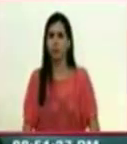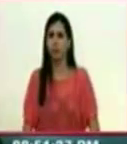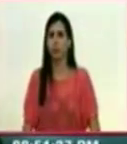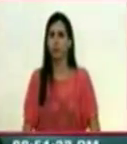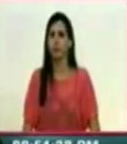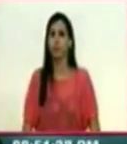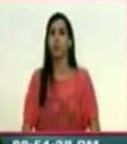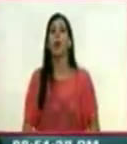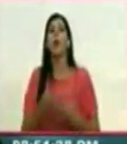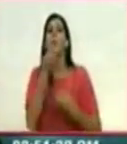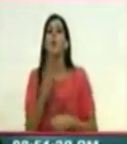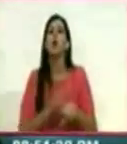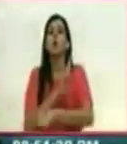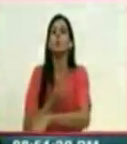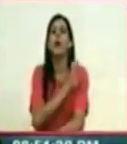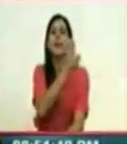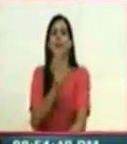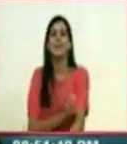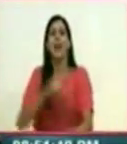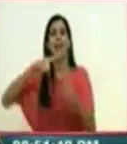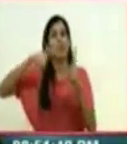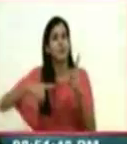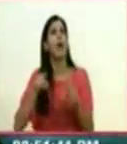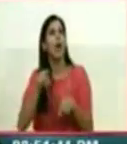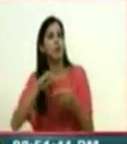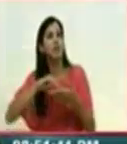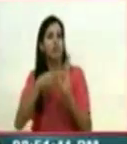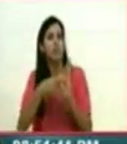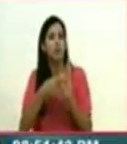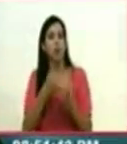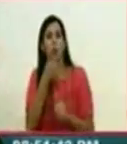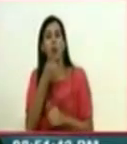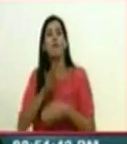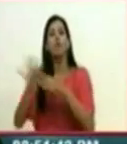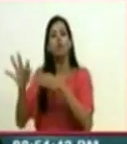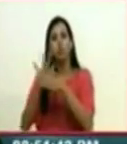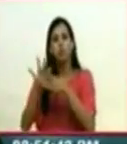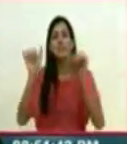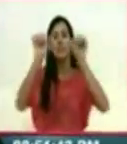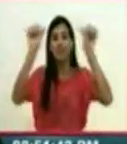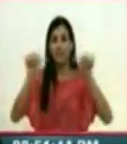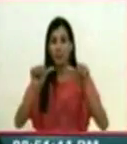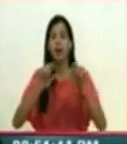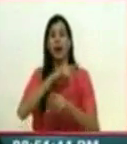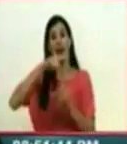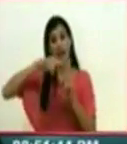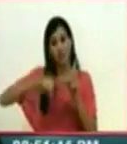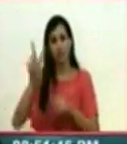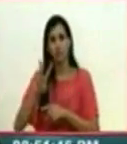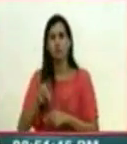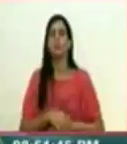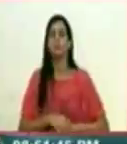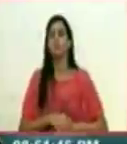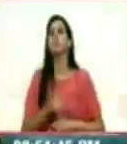El uso eficiente de la energía eléctrica, del funcionamiento eficiente del sistema eléctrico venezolano, es una